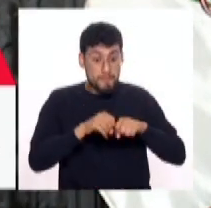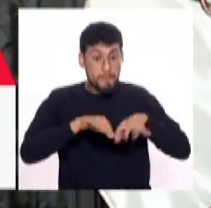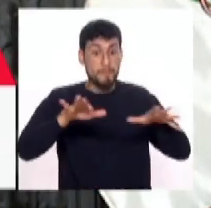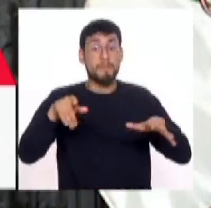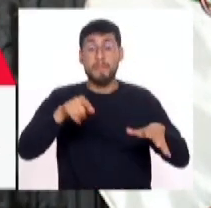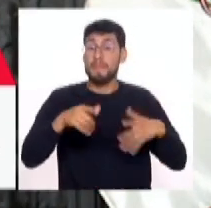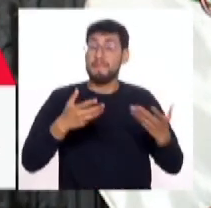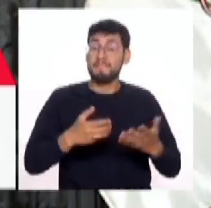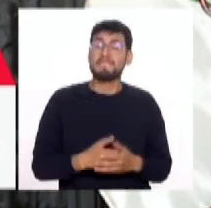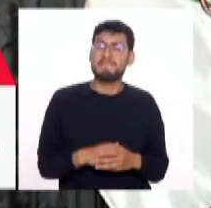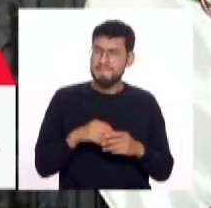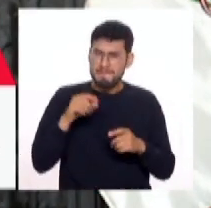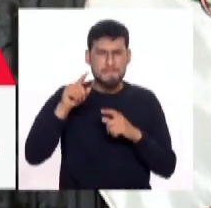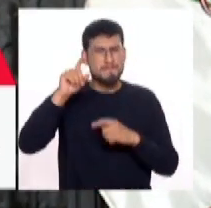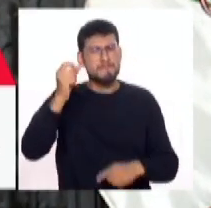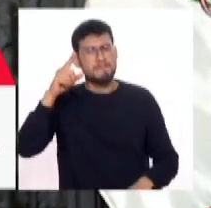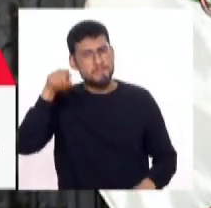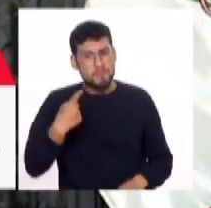este energético y llegar a